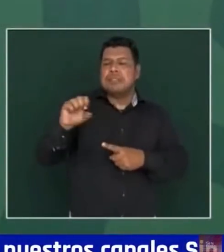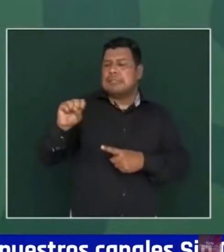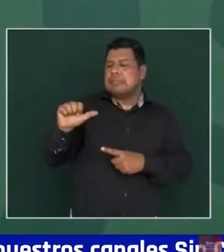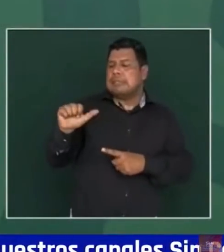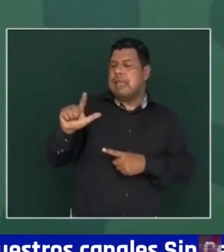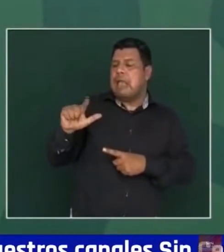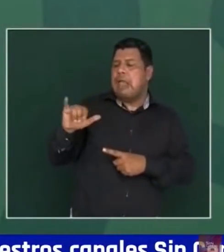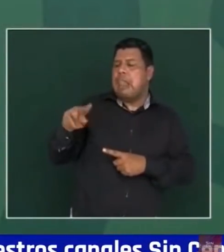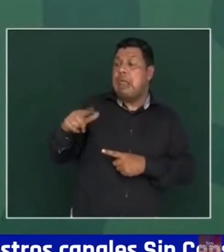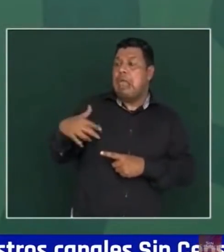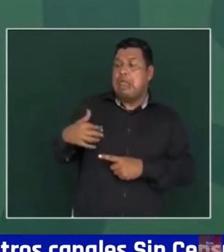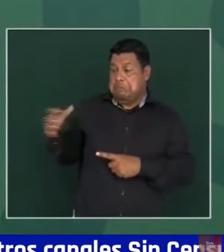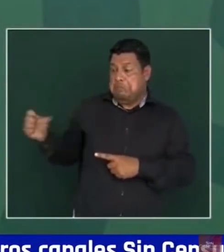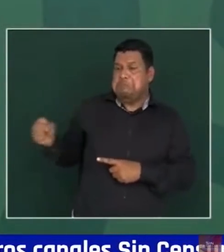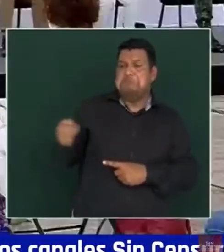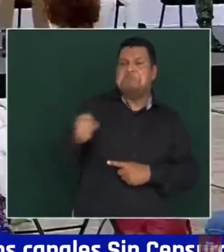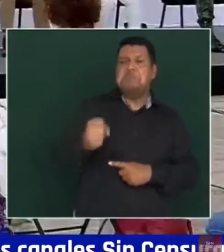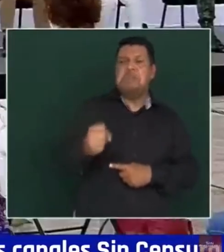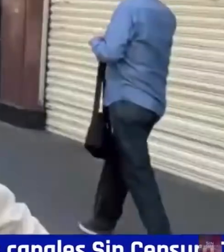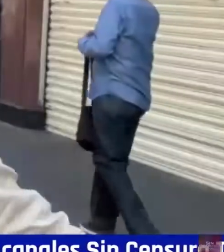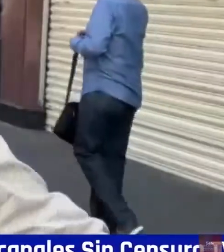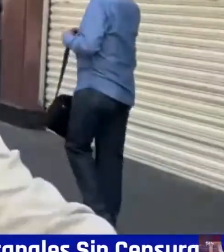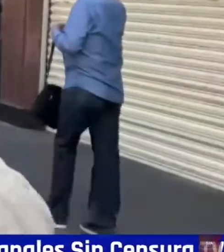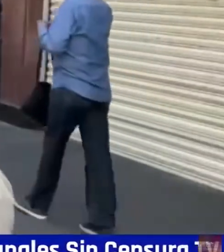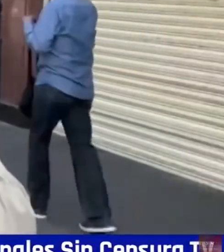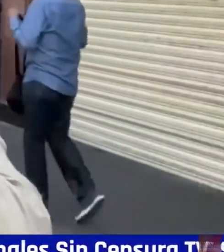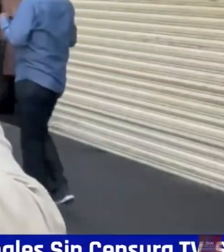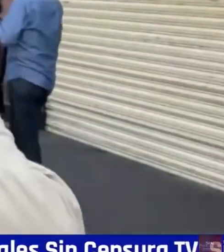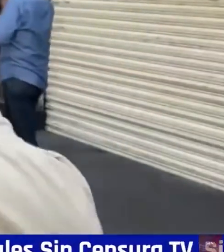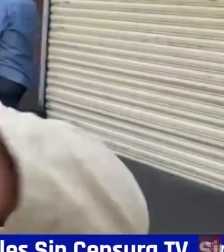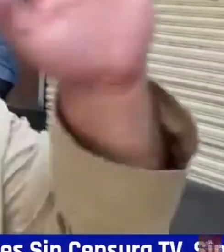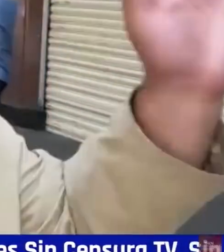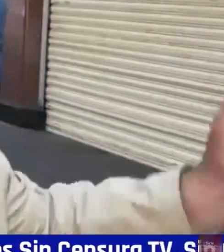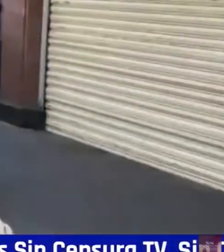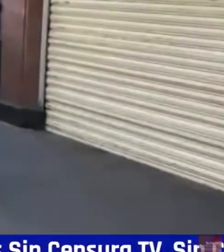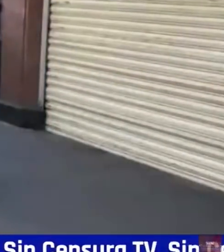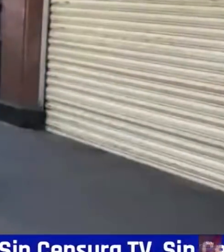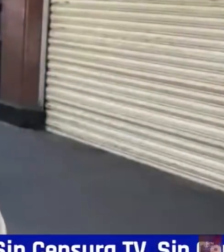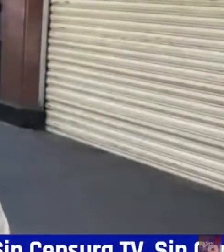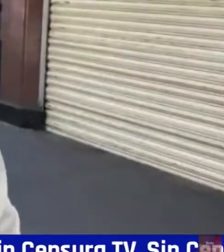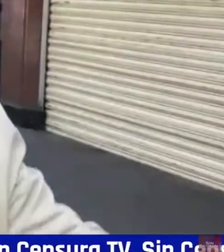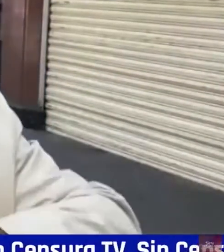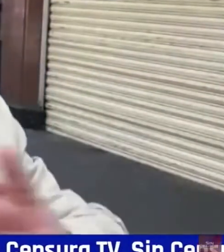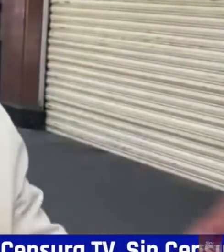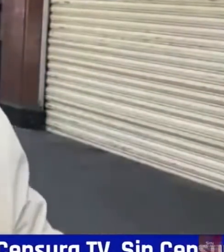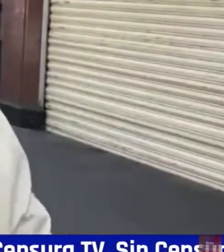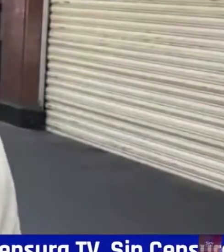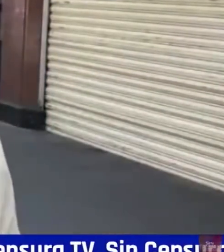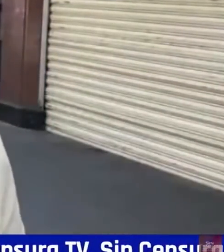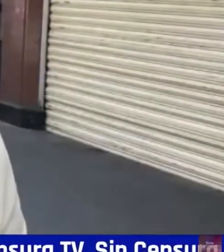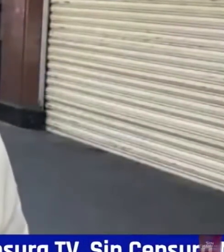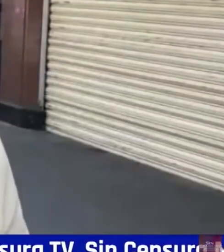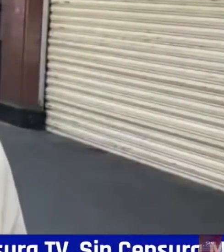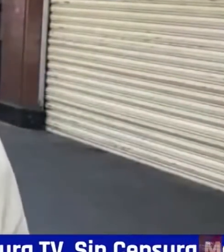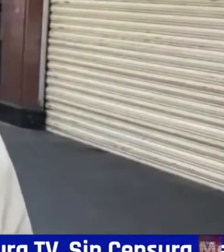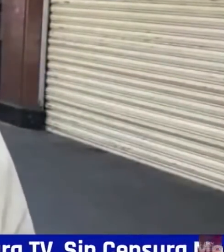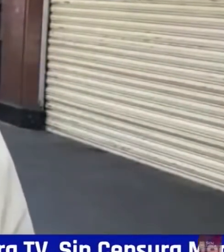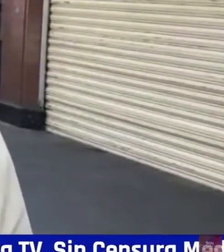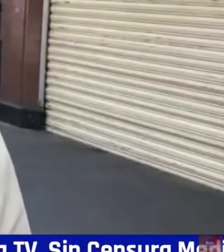un timbre de orgullo, y ahí arrasa con todos, hasta con don Vargas, hasta con Vargas